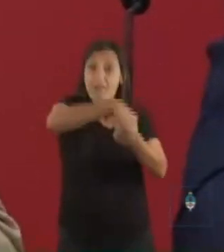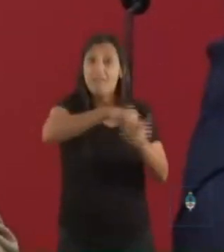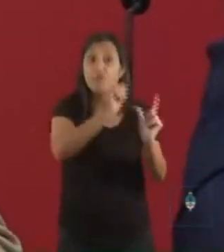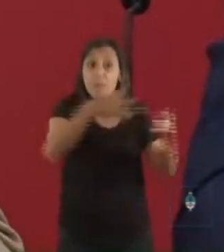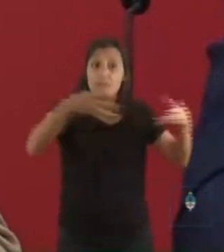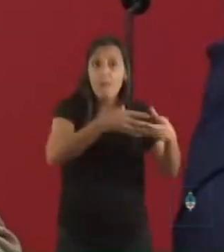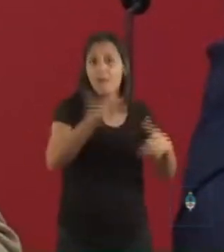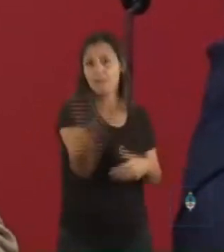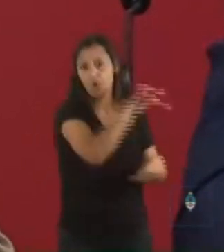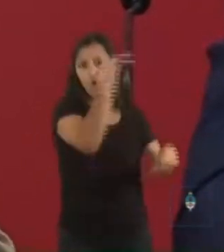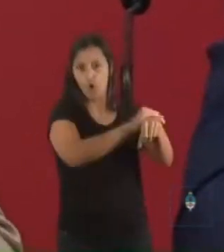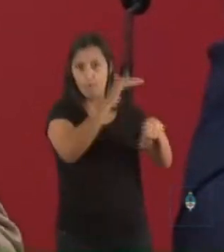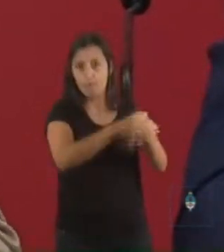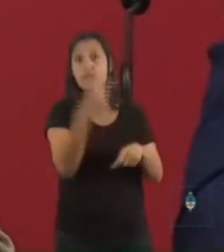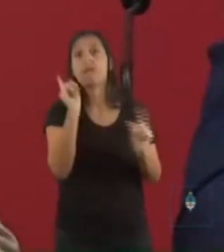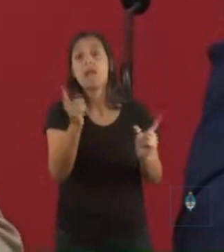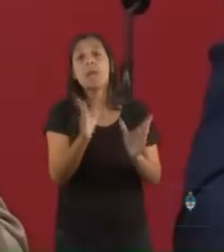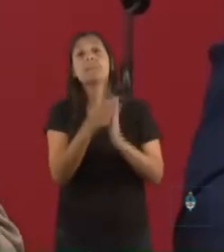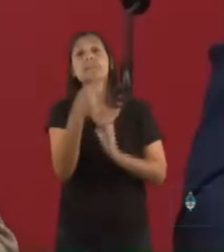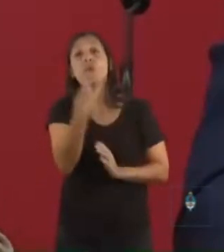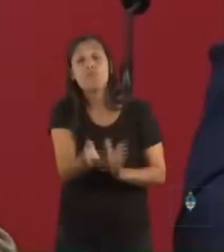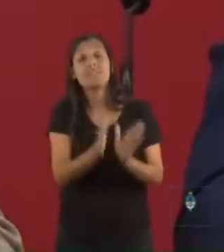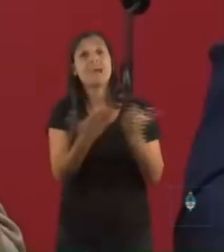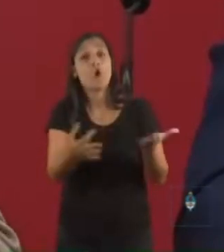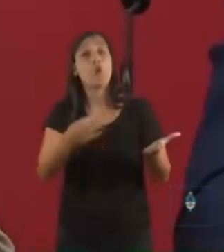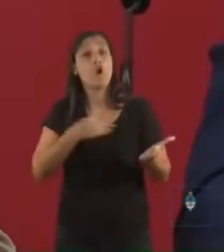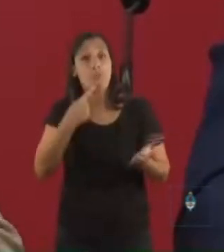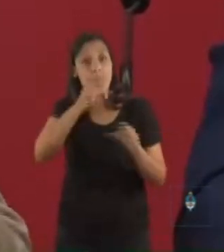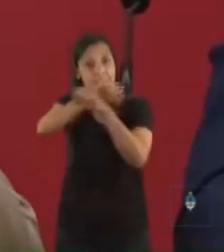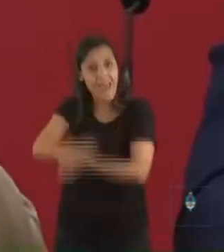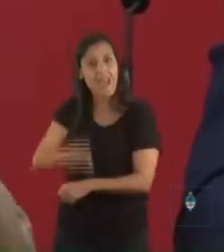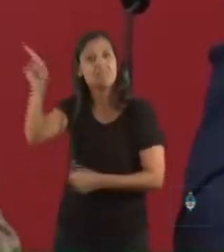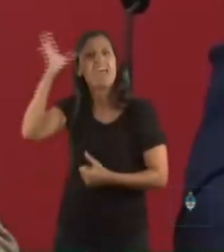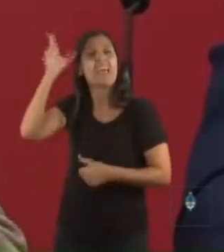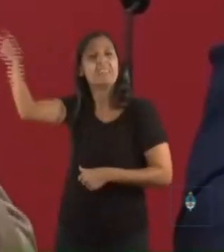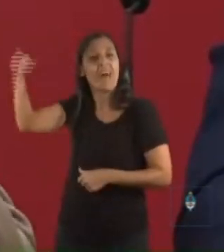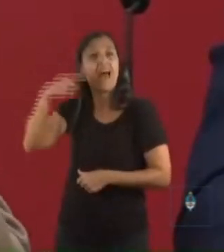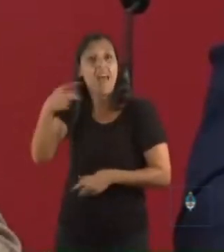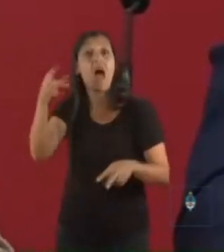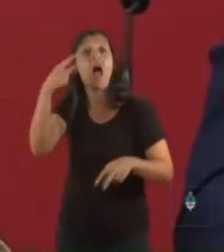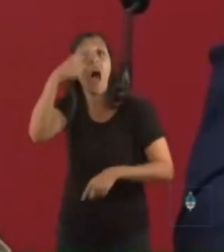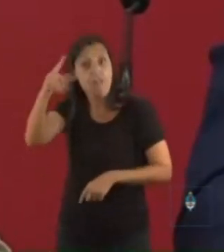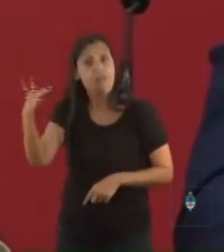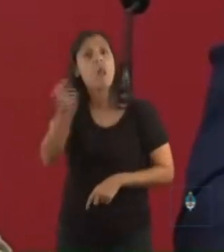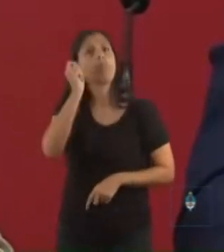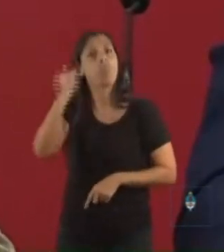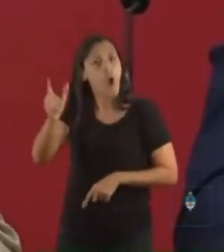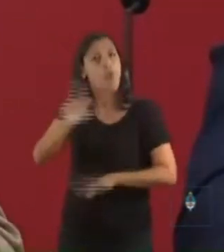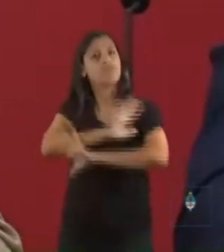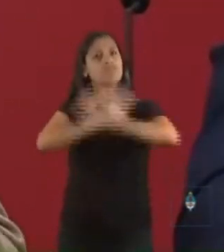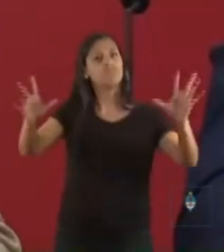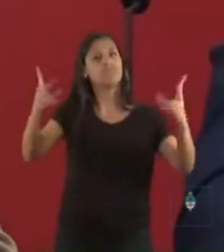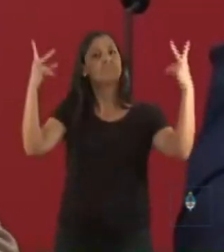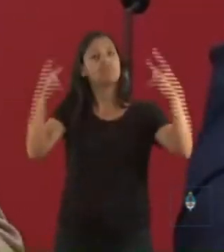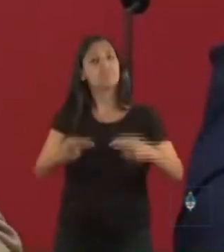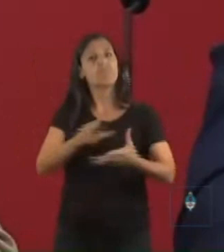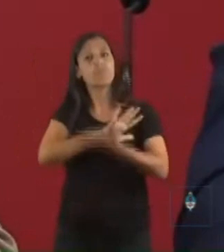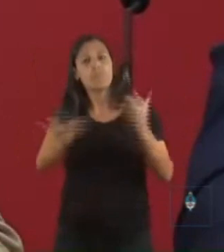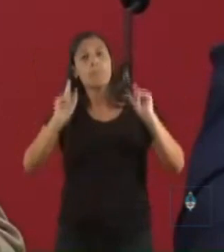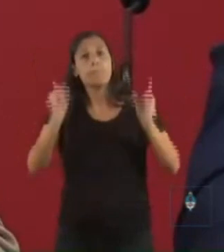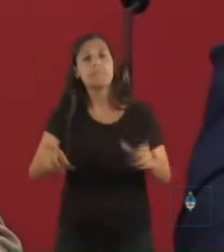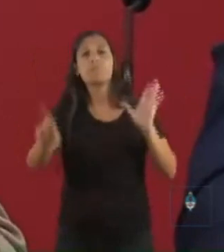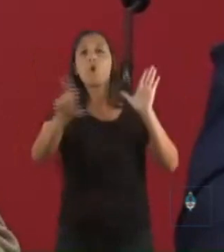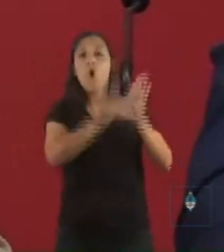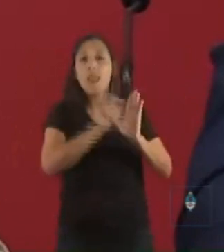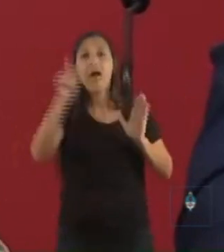Como hizo el código penal antimafia de Italia que terminó con las mafias italianas Como hizo la ley rico